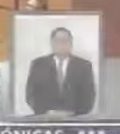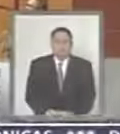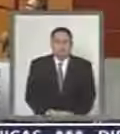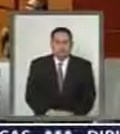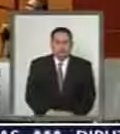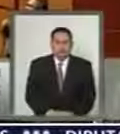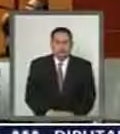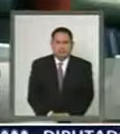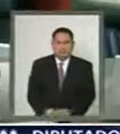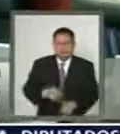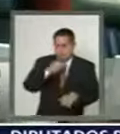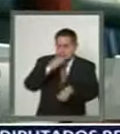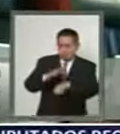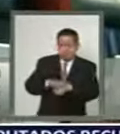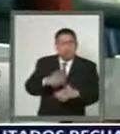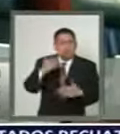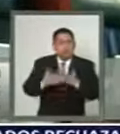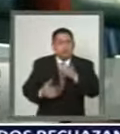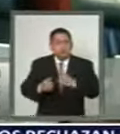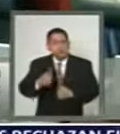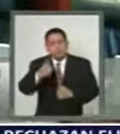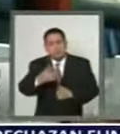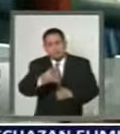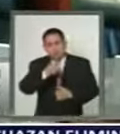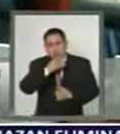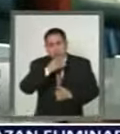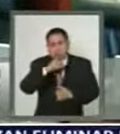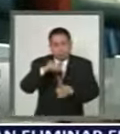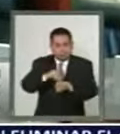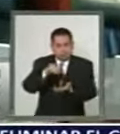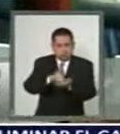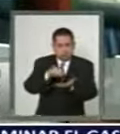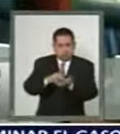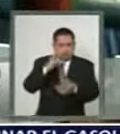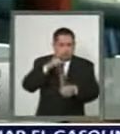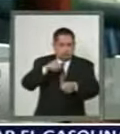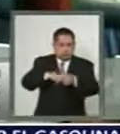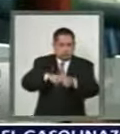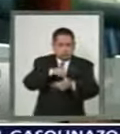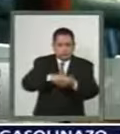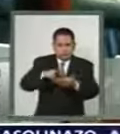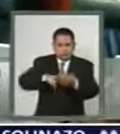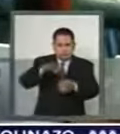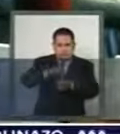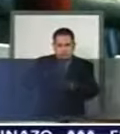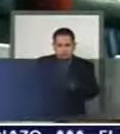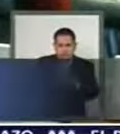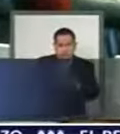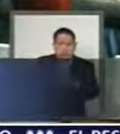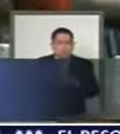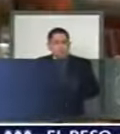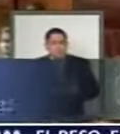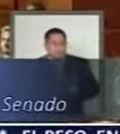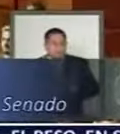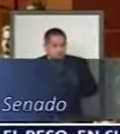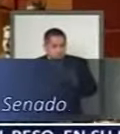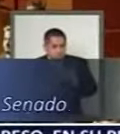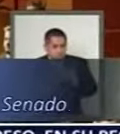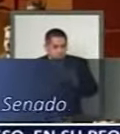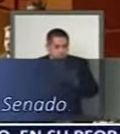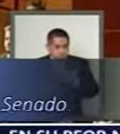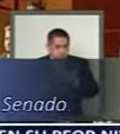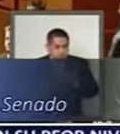Yo lo que diría que es muy lamentable lo que está ocurriendo, donde pues había un acuerdo. Hay